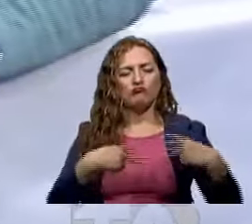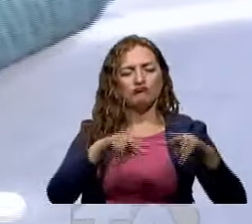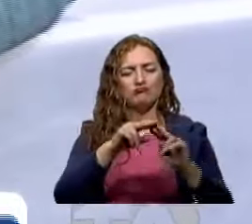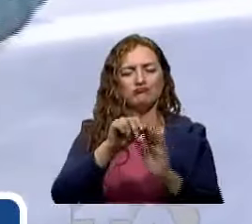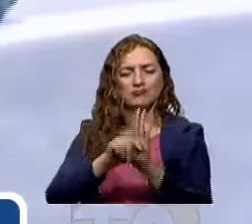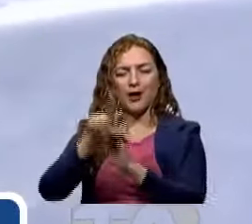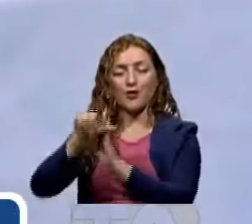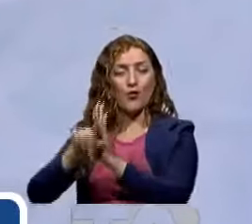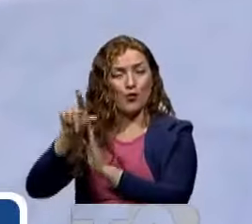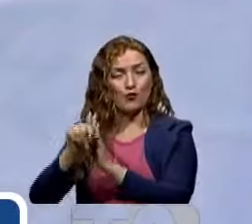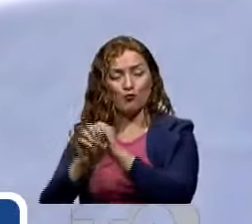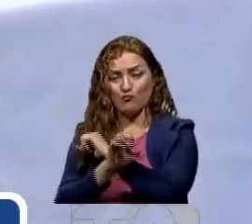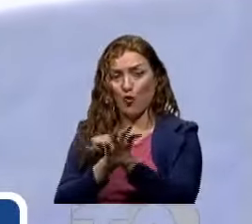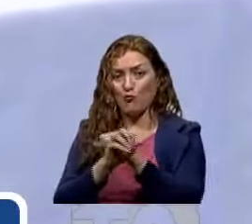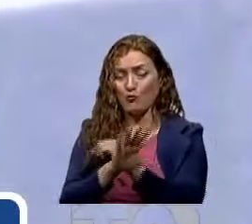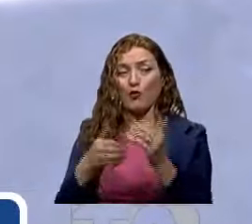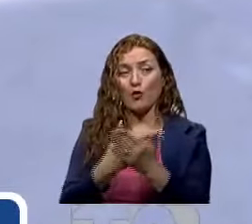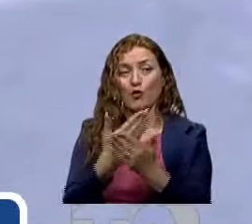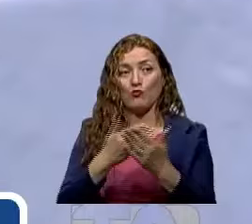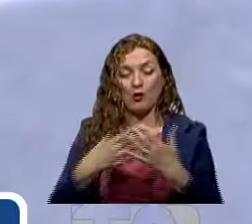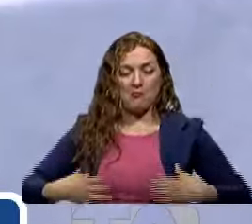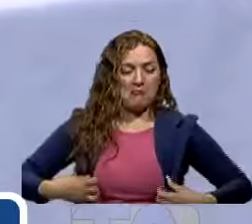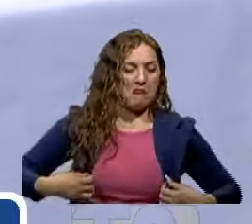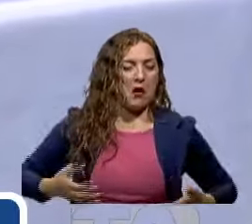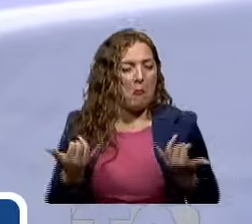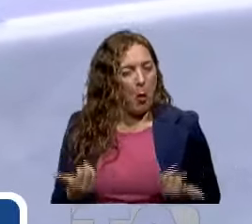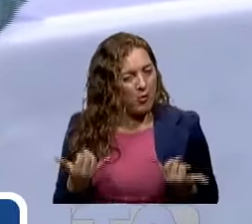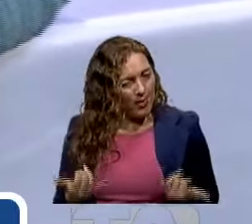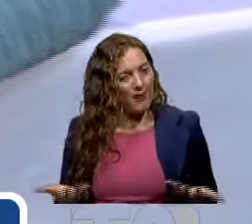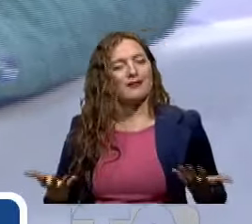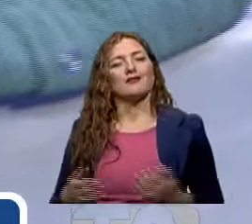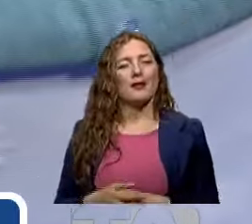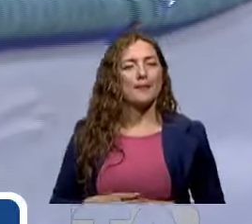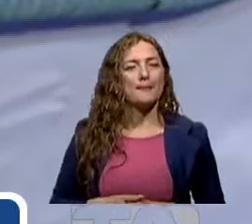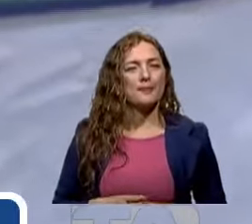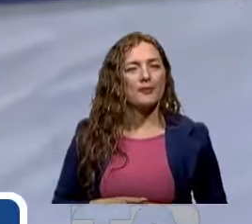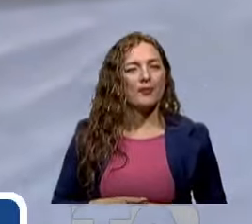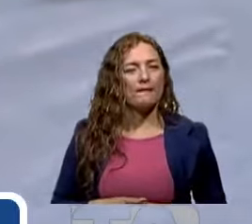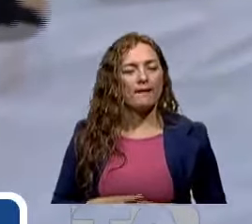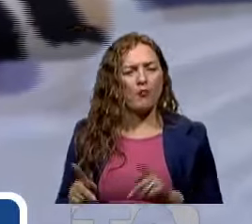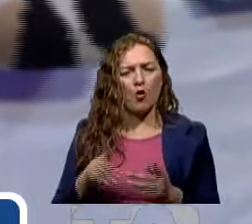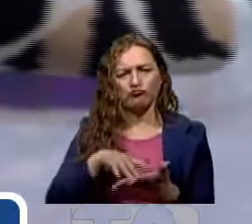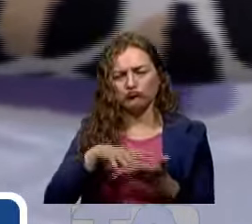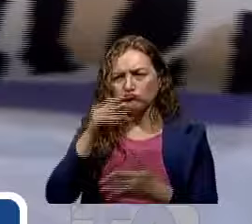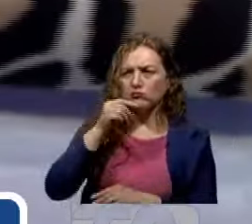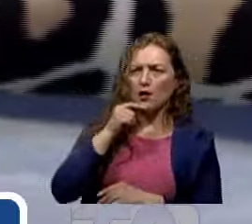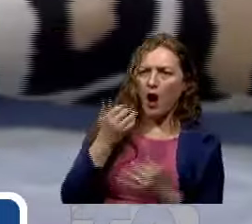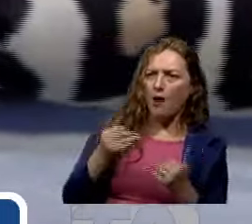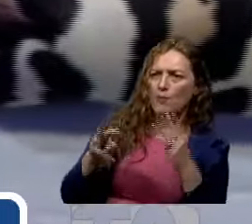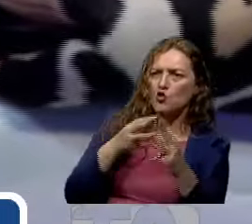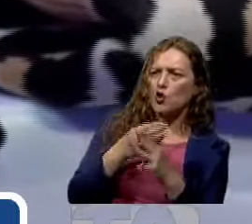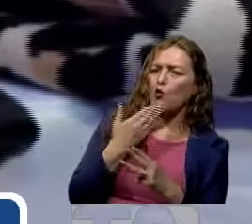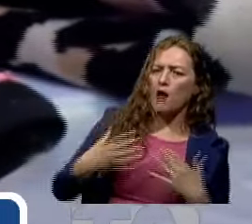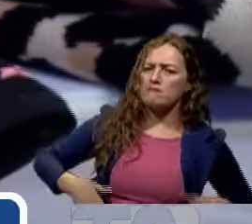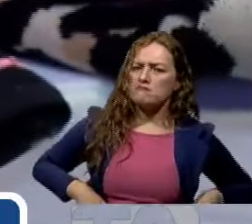hacer promociones con las nuevas gritas de la moda. ¡Ah, mire! Estamos actualizados, nuestros textileros se preparan para esto. para esta feria.